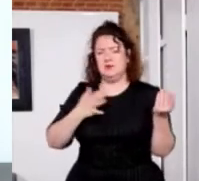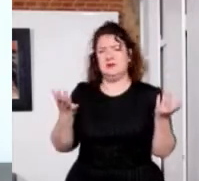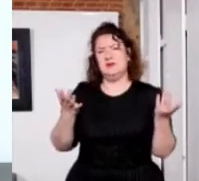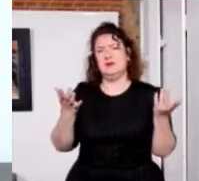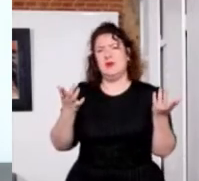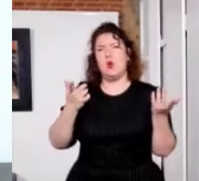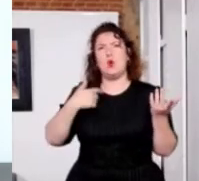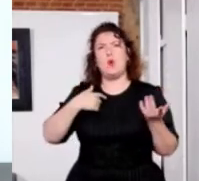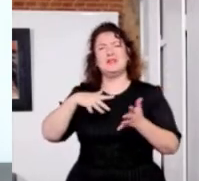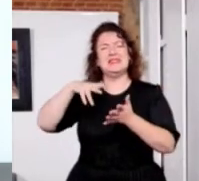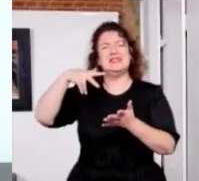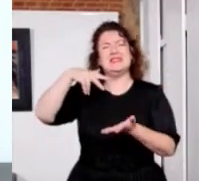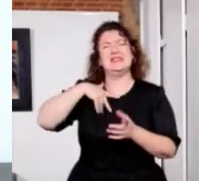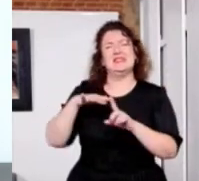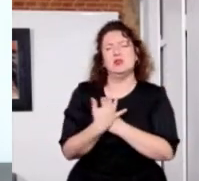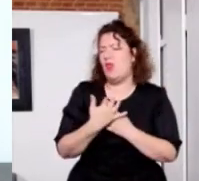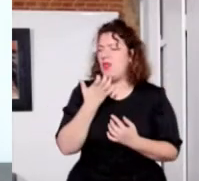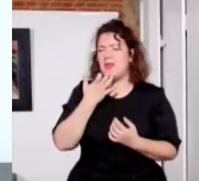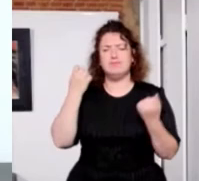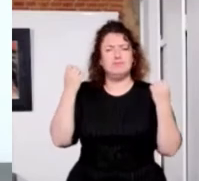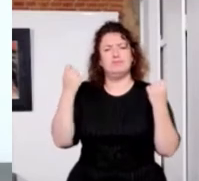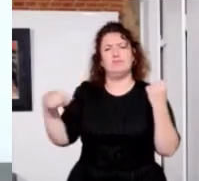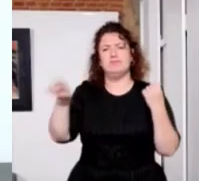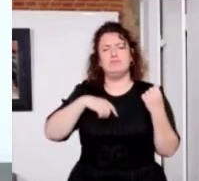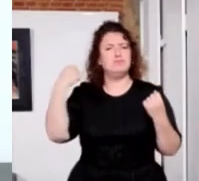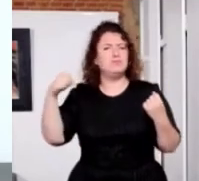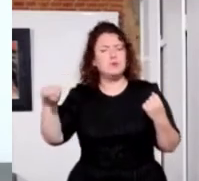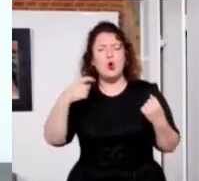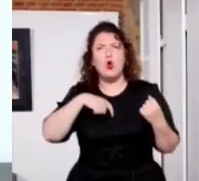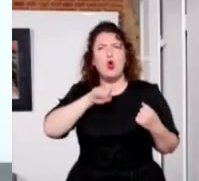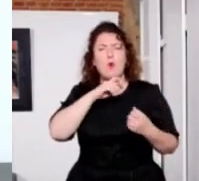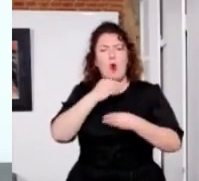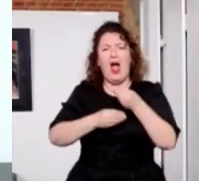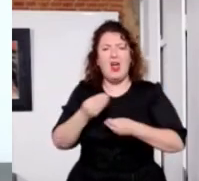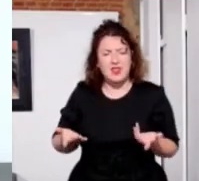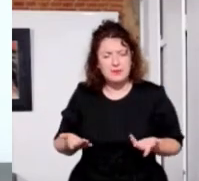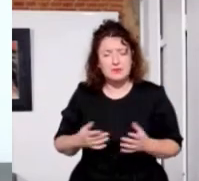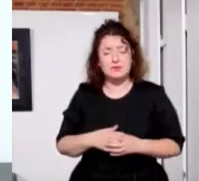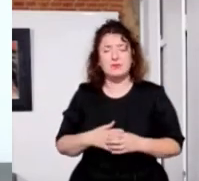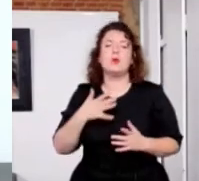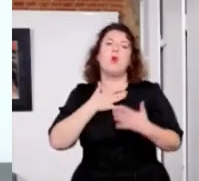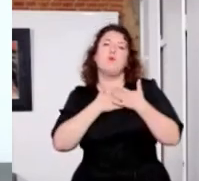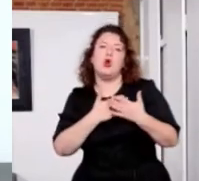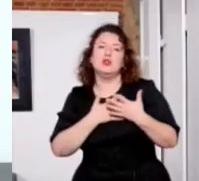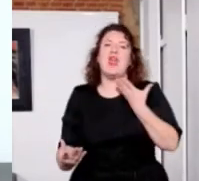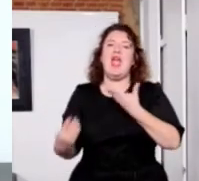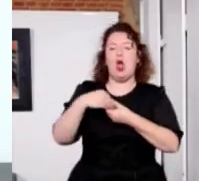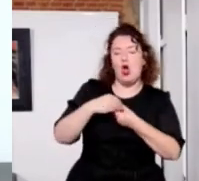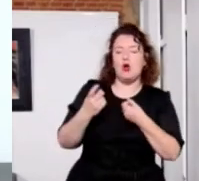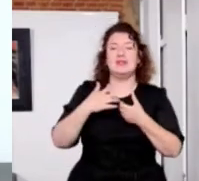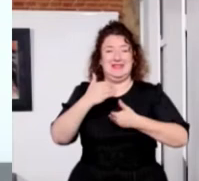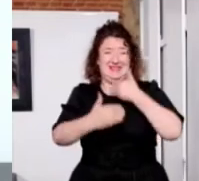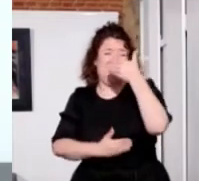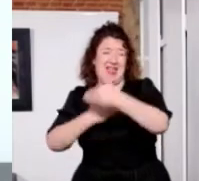definitiva? Pues mirad, yo creo que el itinerario del voluntariado, más allá del ciclo del voluntario, de incorporación, el